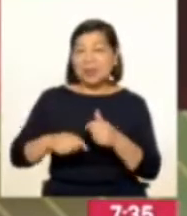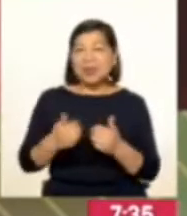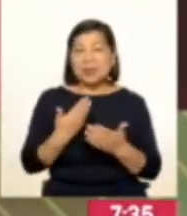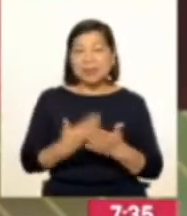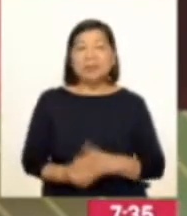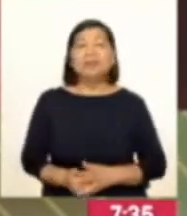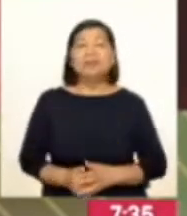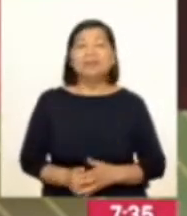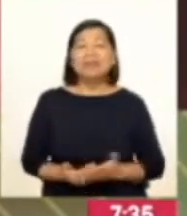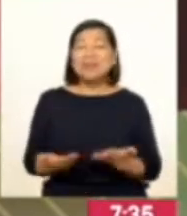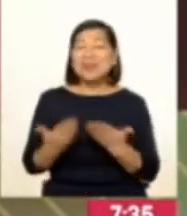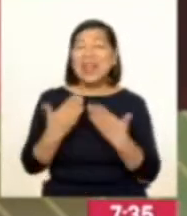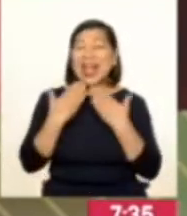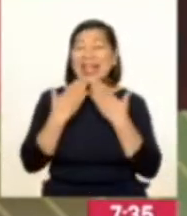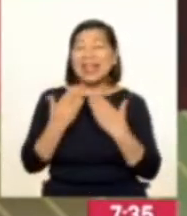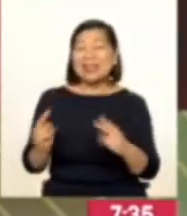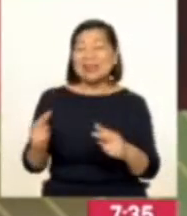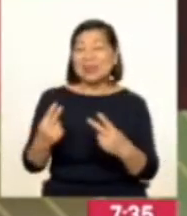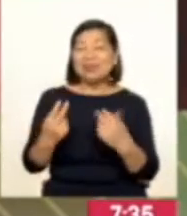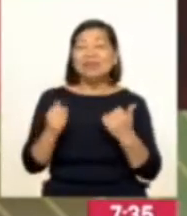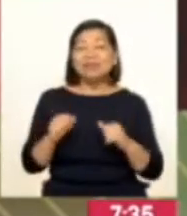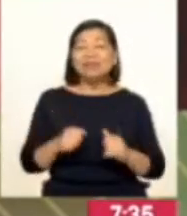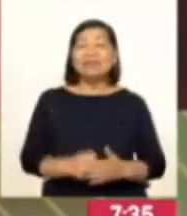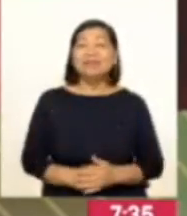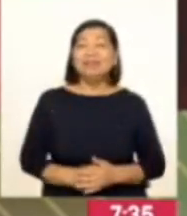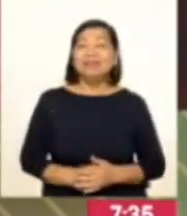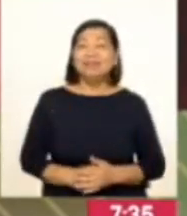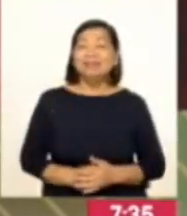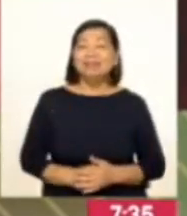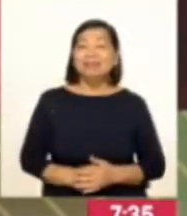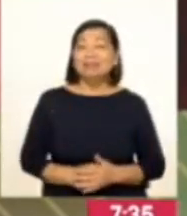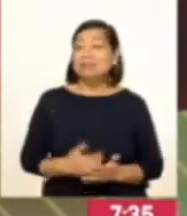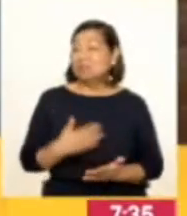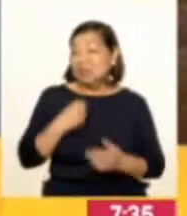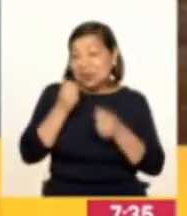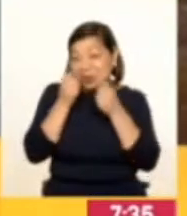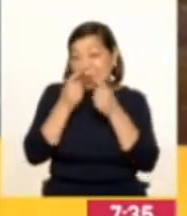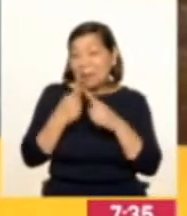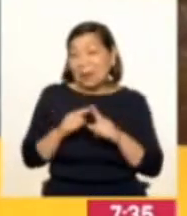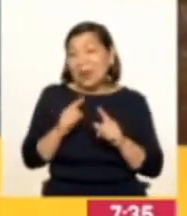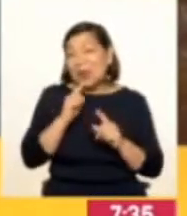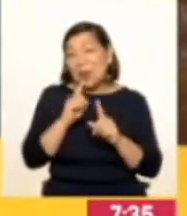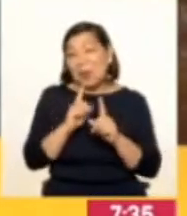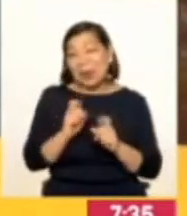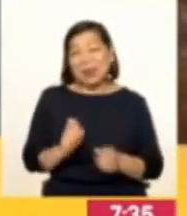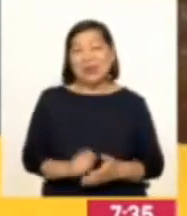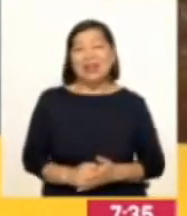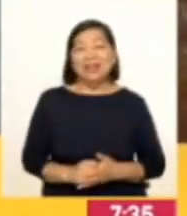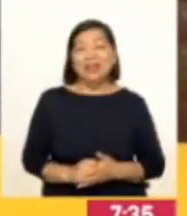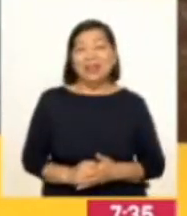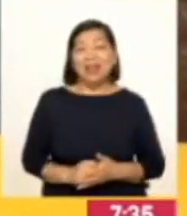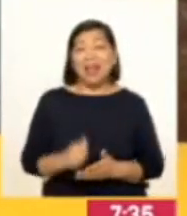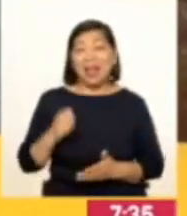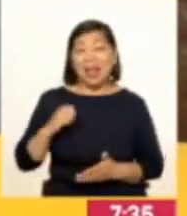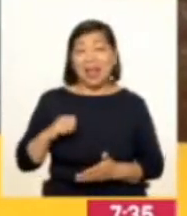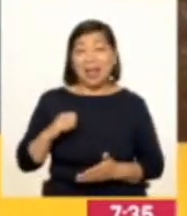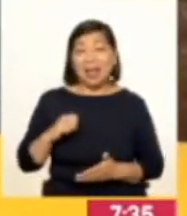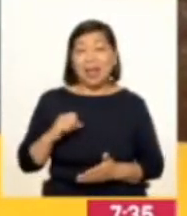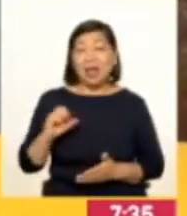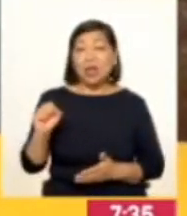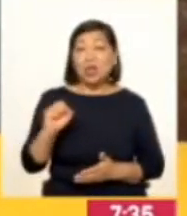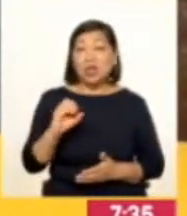nosotros bienvenido bienvenido Nicolás Muchas gracias gracias por tu invitación gracias a mí nada me sorprende Pero igual tengo que hacerle la pregunta no este alcalde electo de